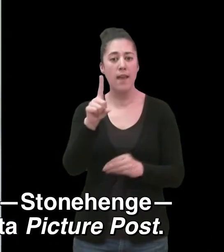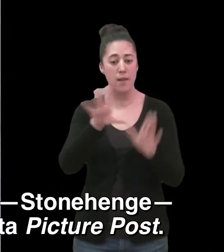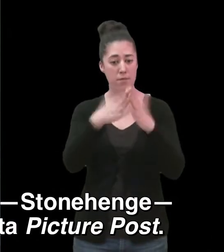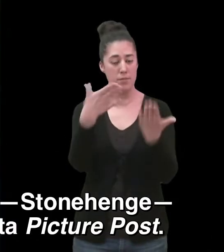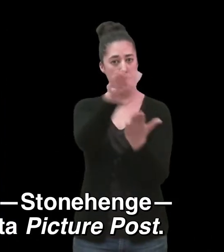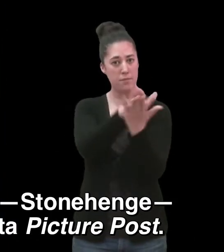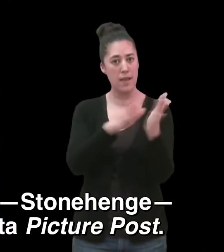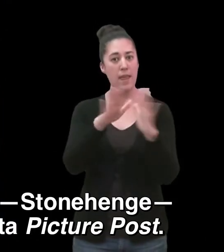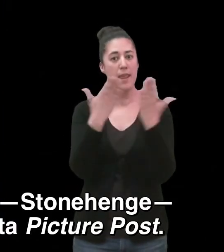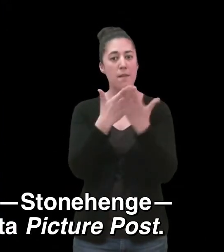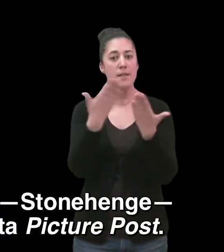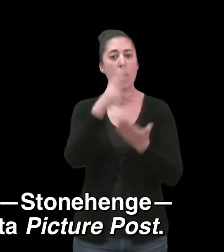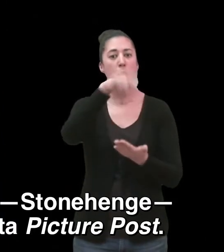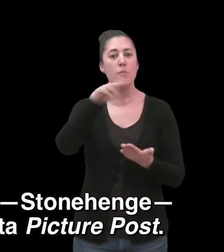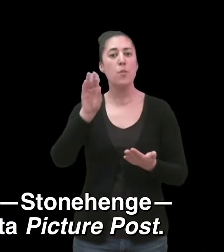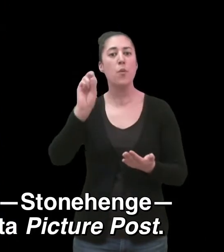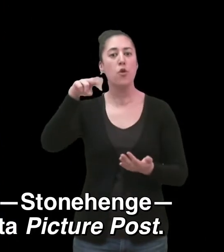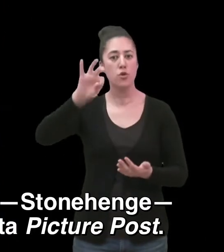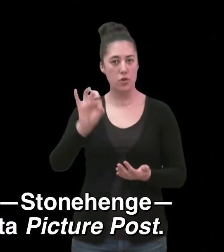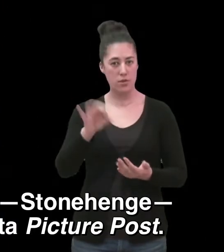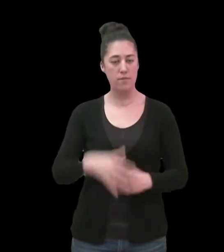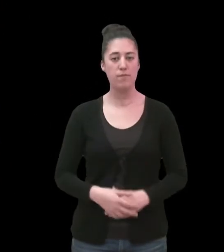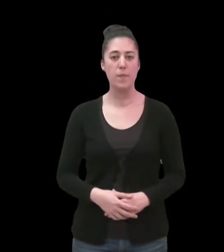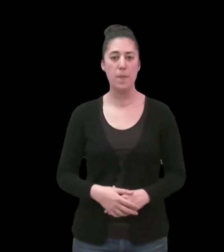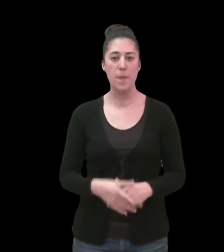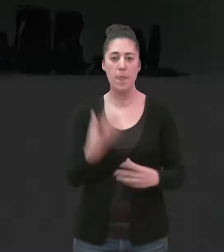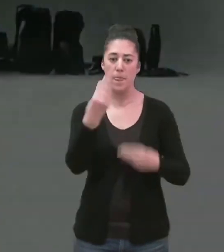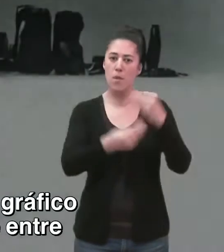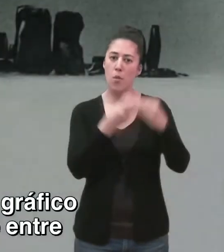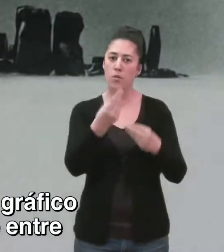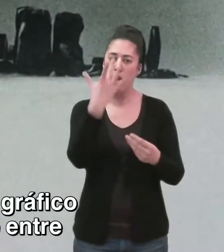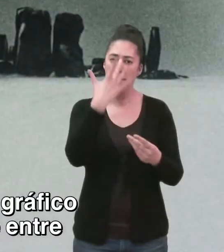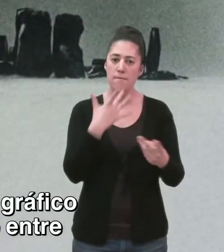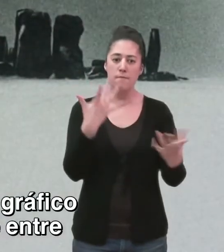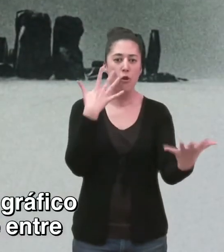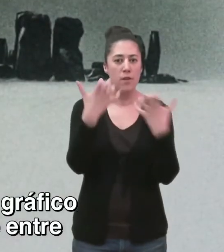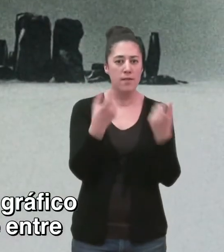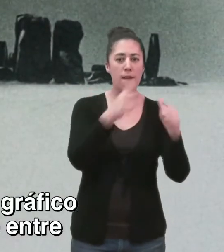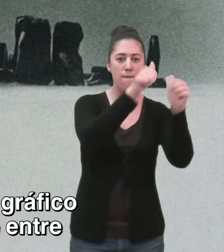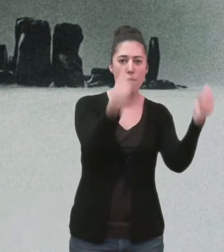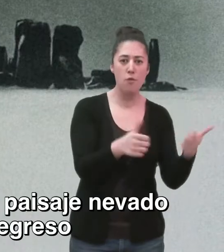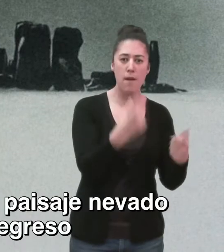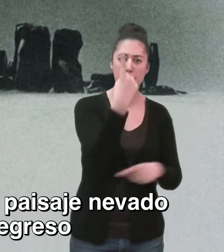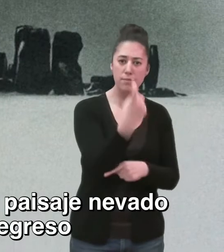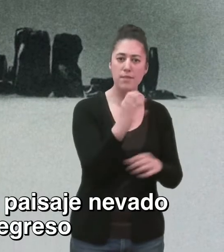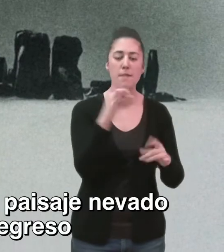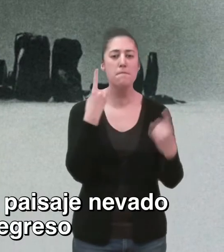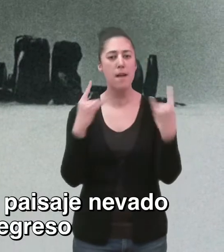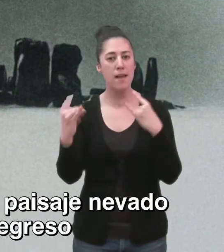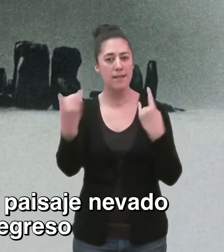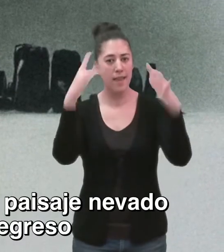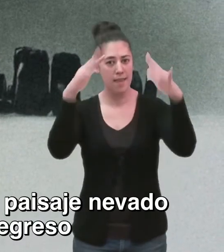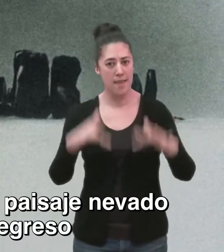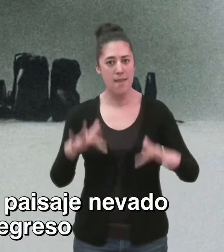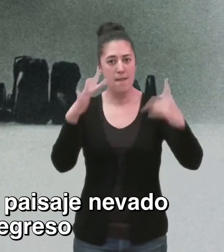Stone Age, fue portada de la revista Picture Post. El tratamiento gráfico del contraste entre las formas